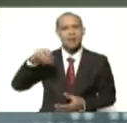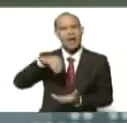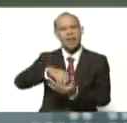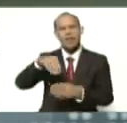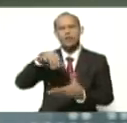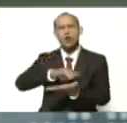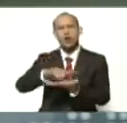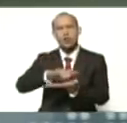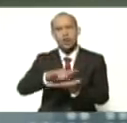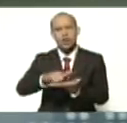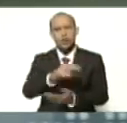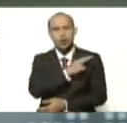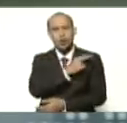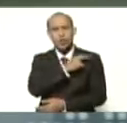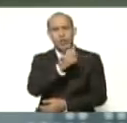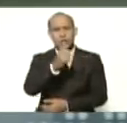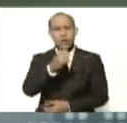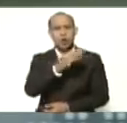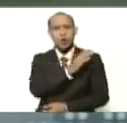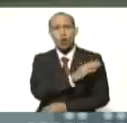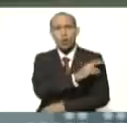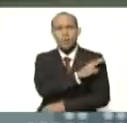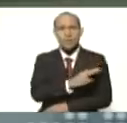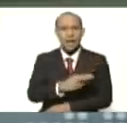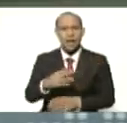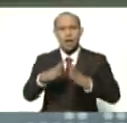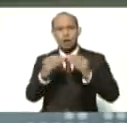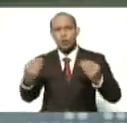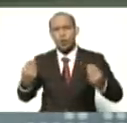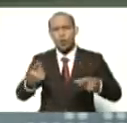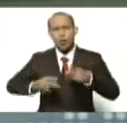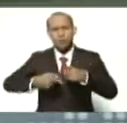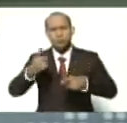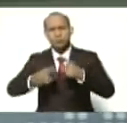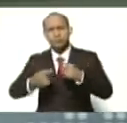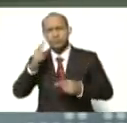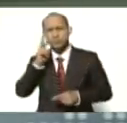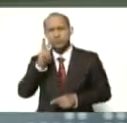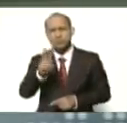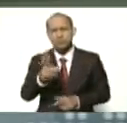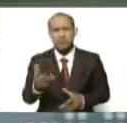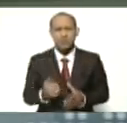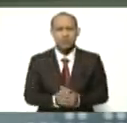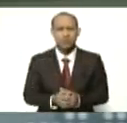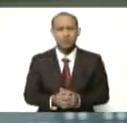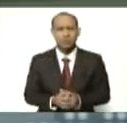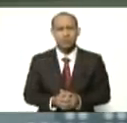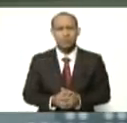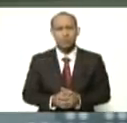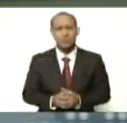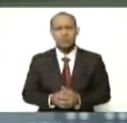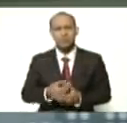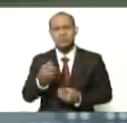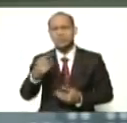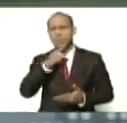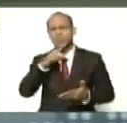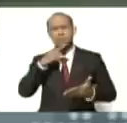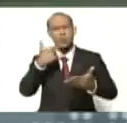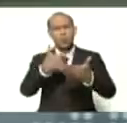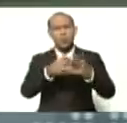el director del hospital todas las cosas que viven y él siempre dice tiene con un eslogan dice